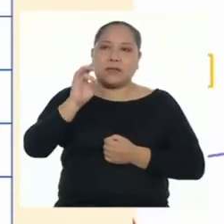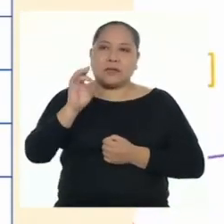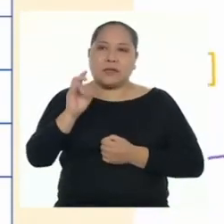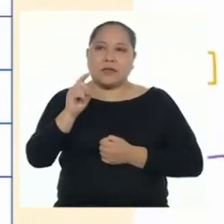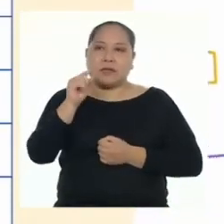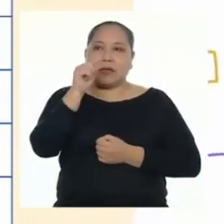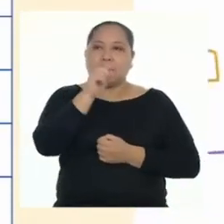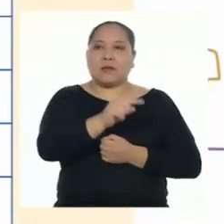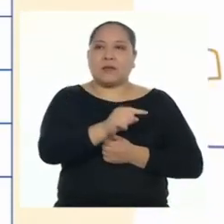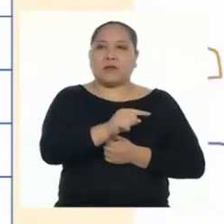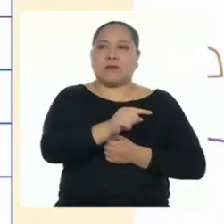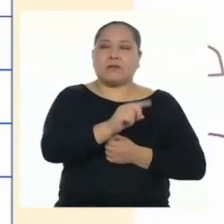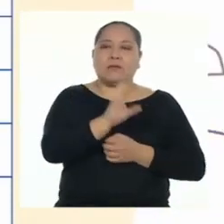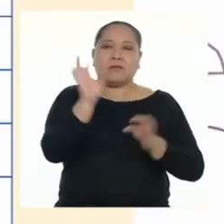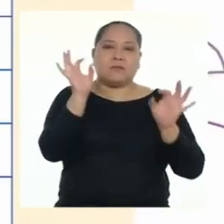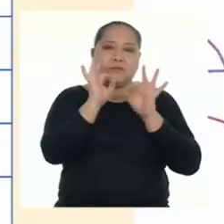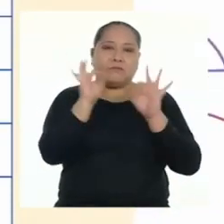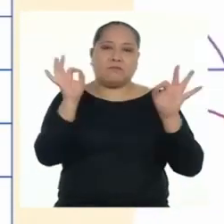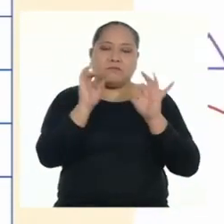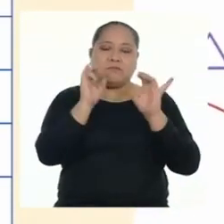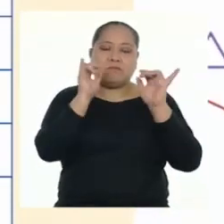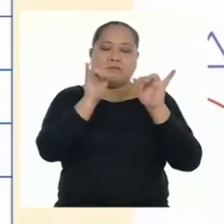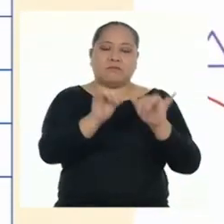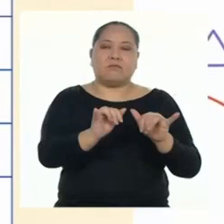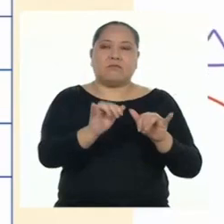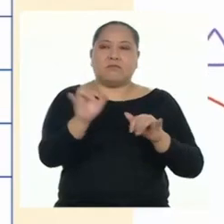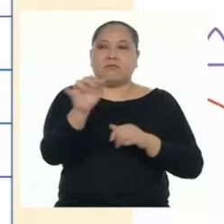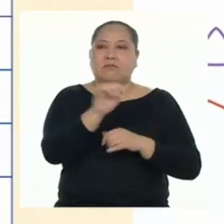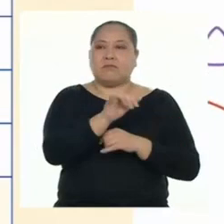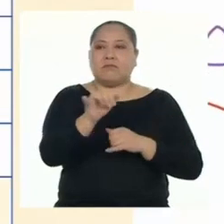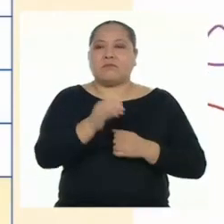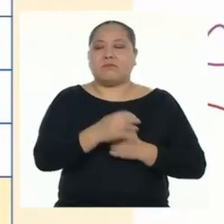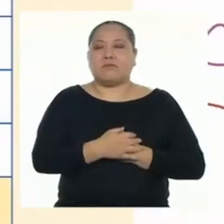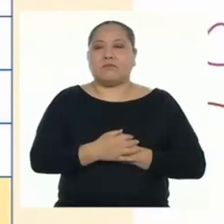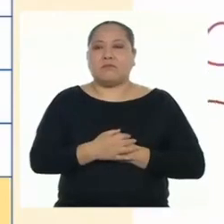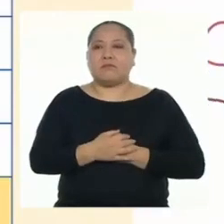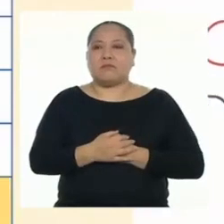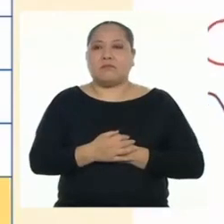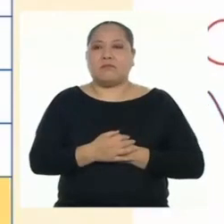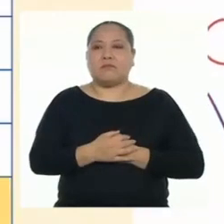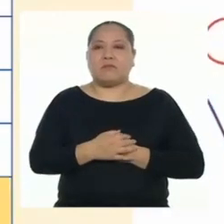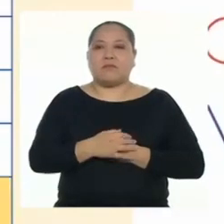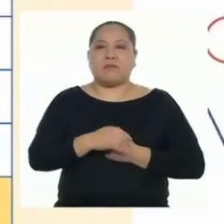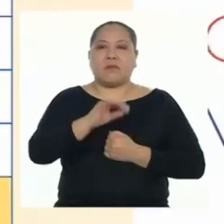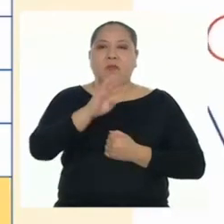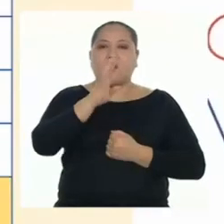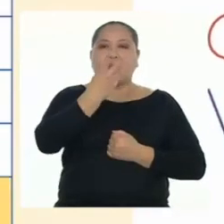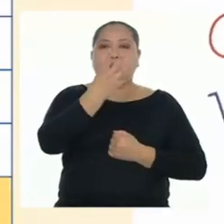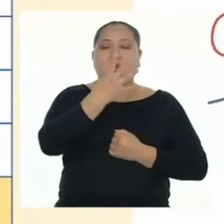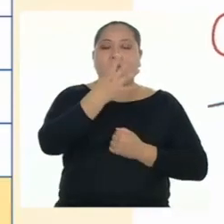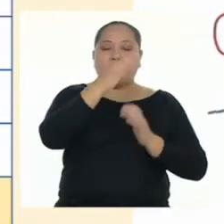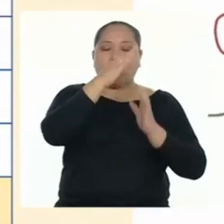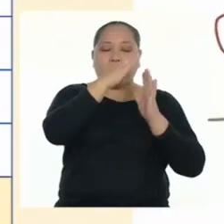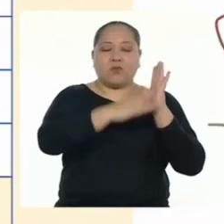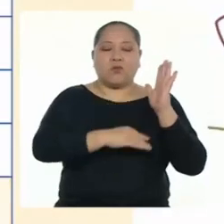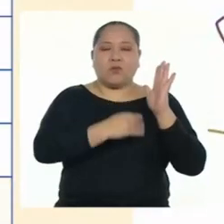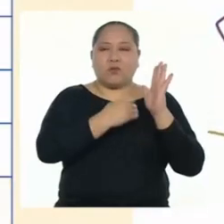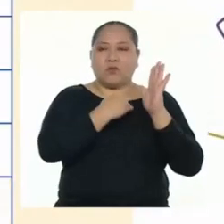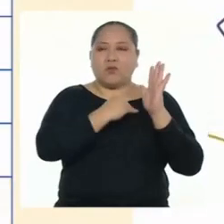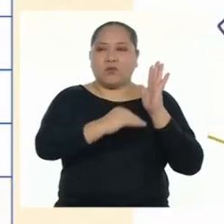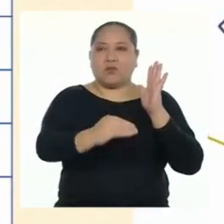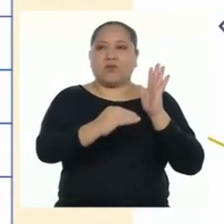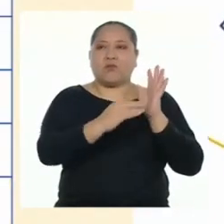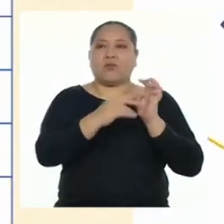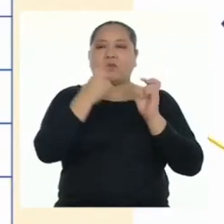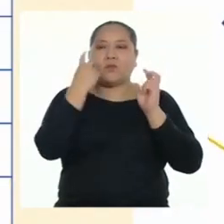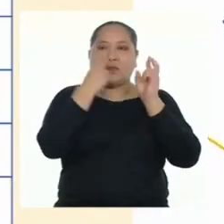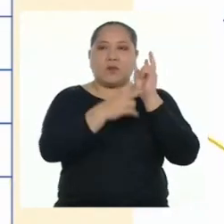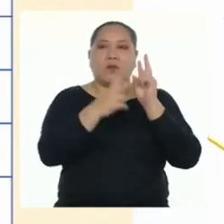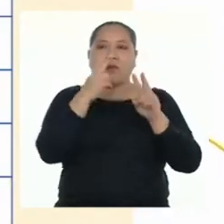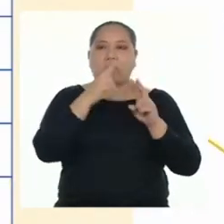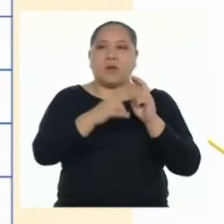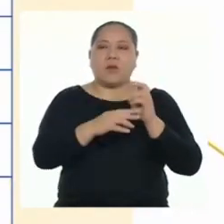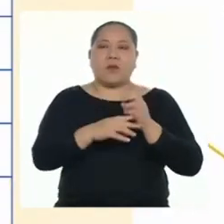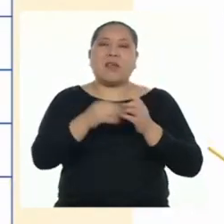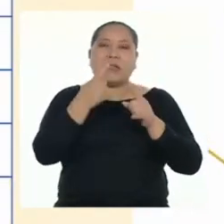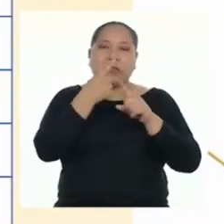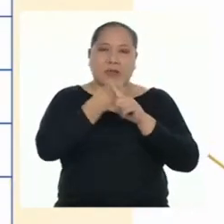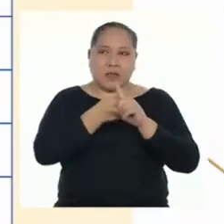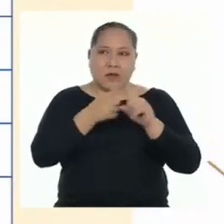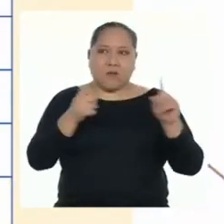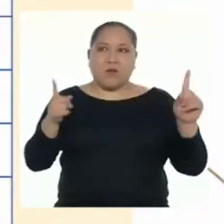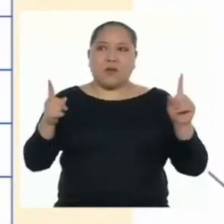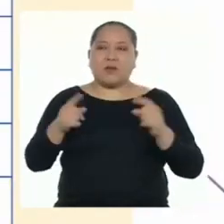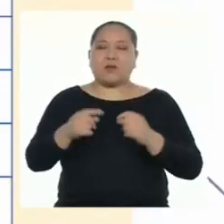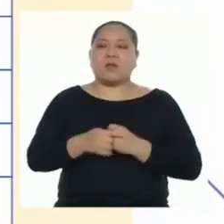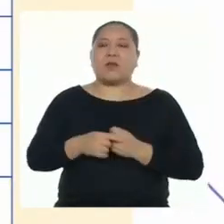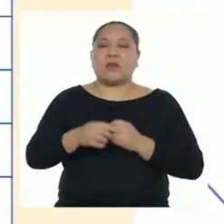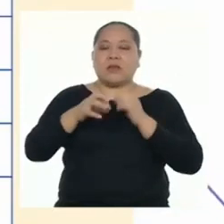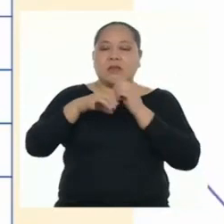la muestra del agua contaminada no muestra ningún cambio. En la quinta fila es el cuarto día. Se observó mayor diferencia entre